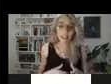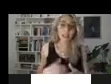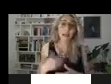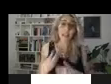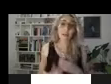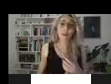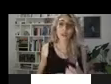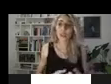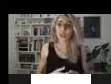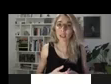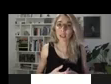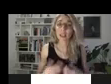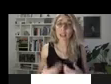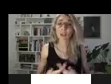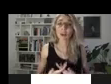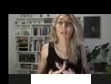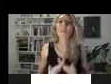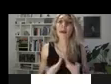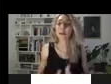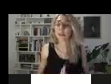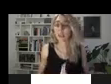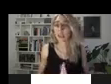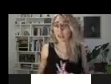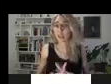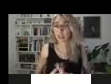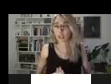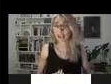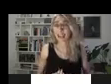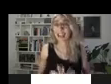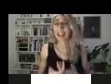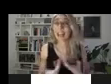manera tal que vayamos teniendo más